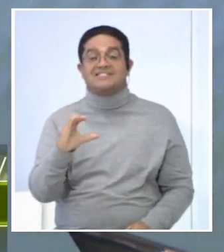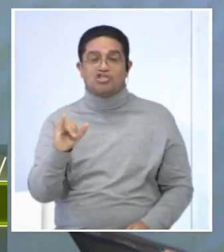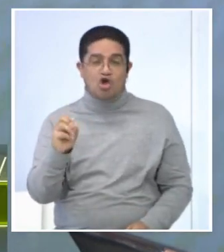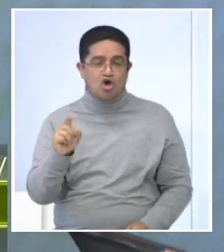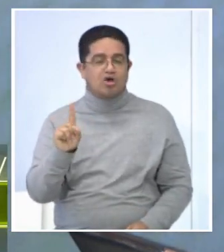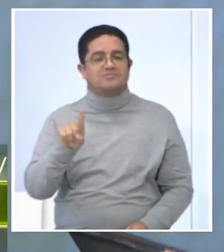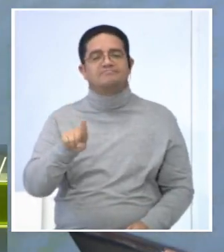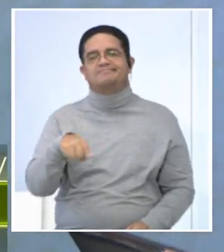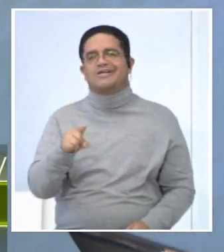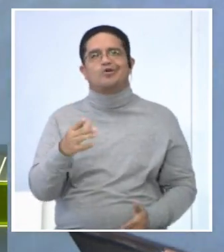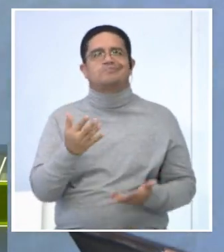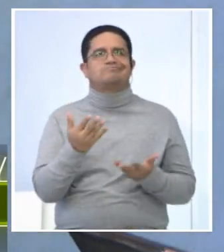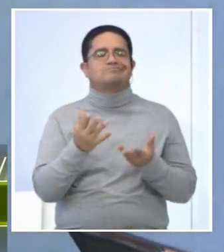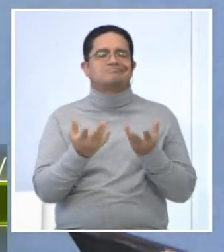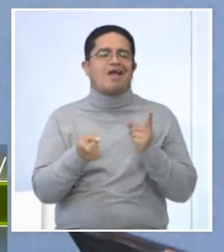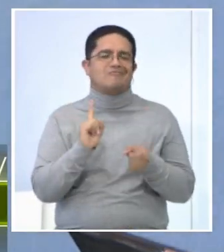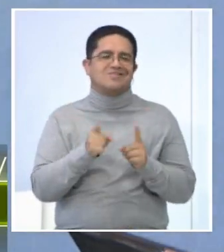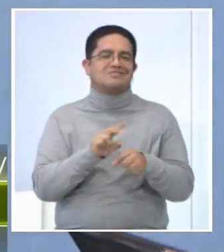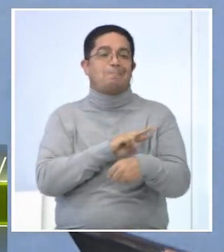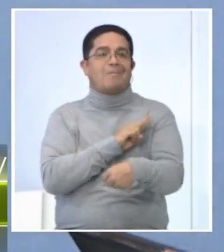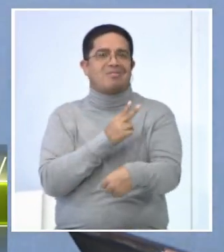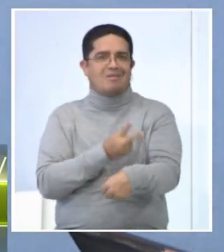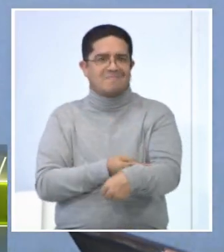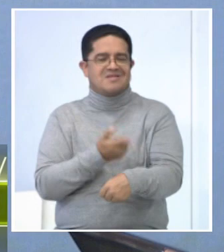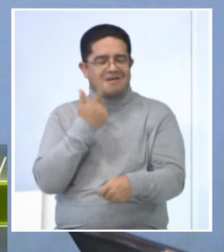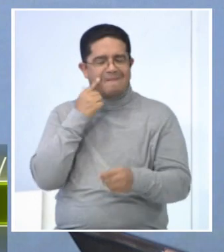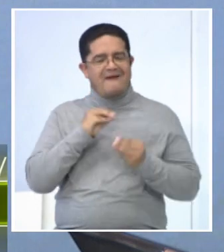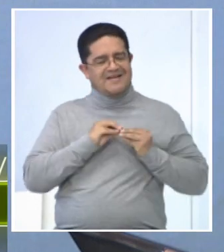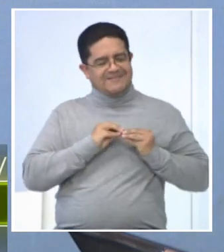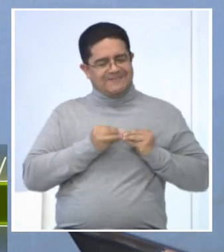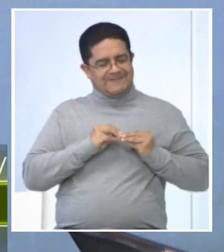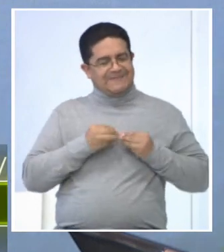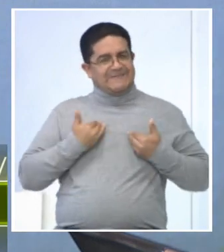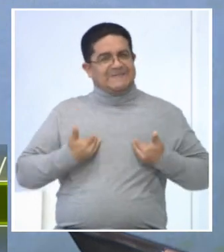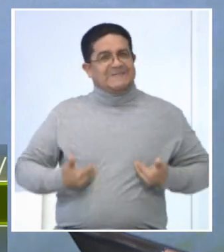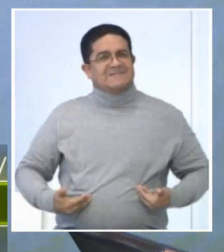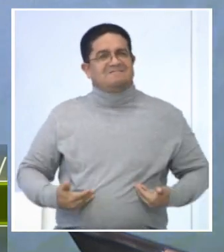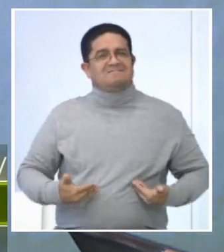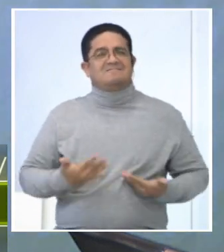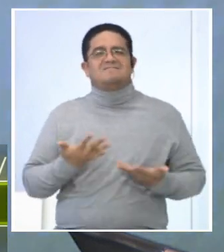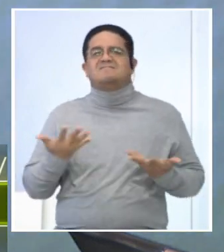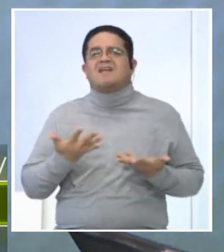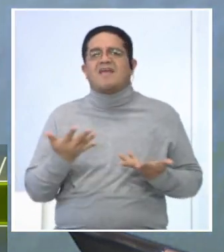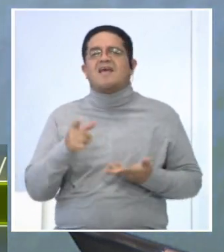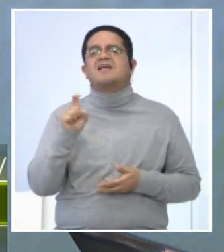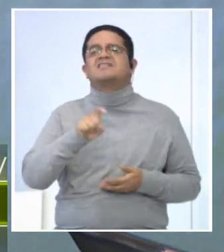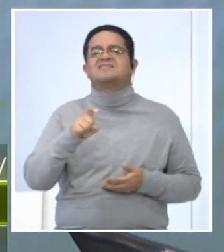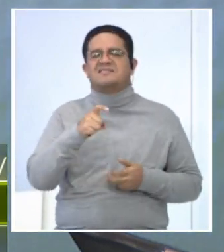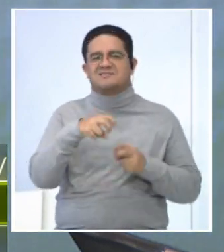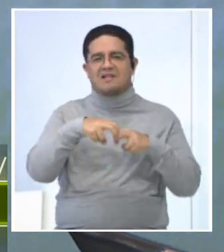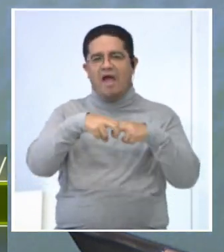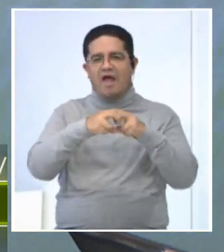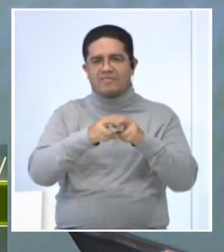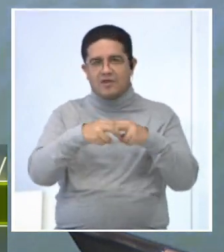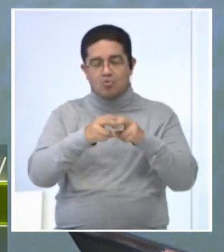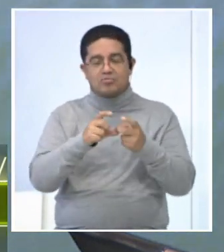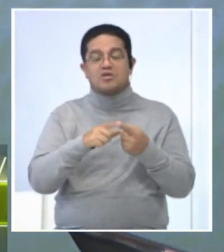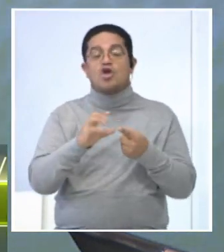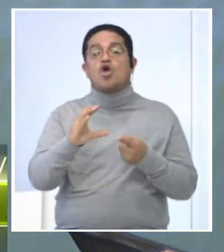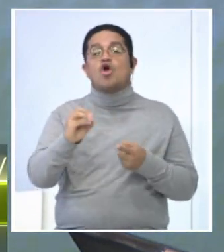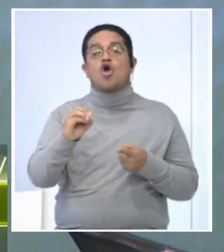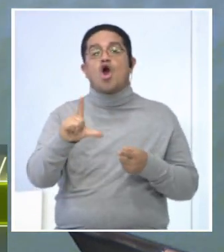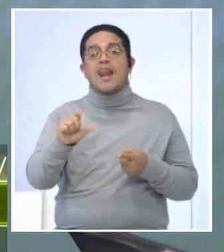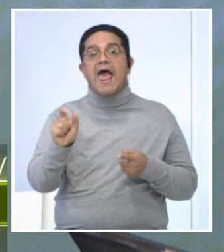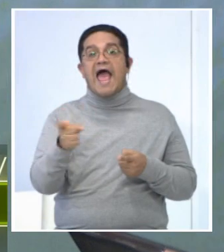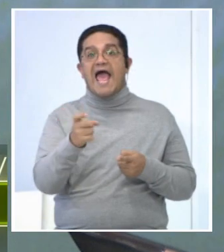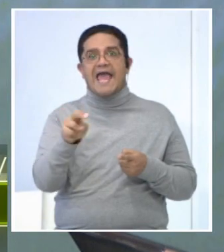complejos multivitamínicos para formar justamente, bueno, ¿qué es lo que nos recurre a la articulación? El colágeno, o